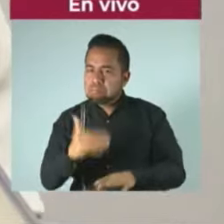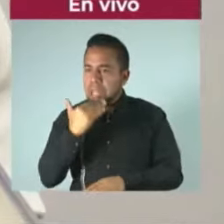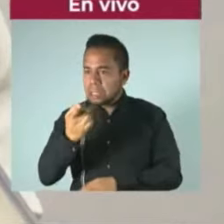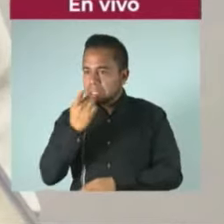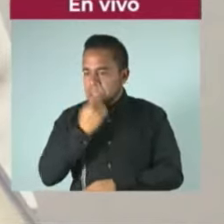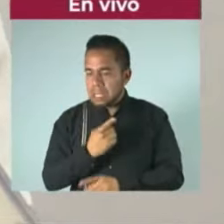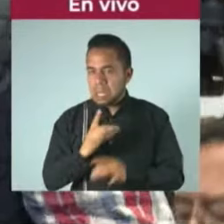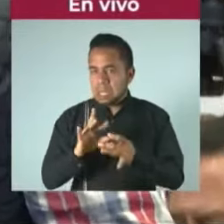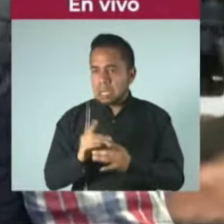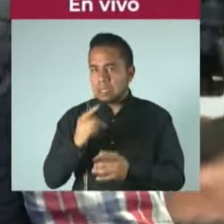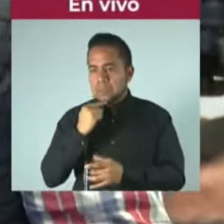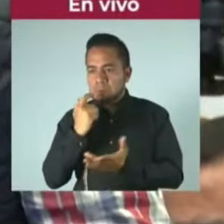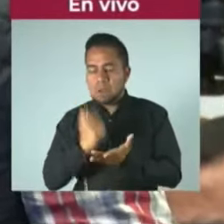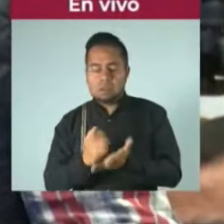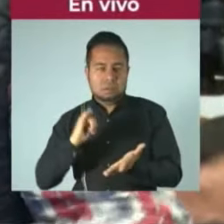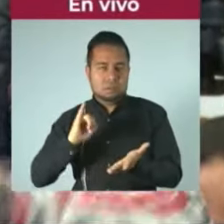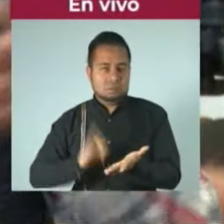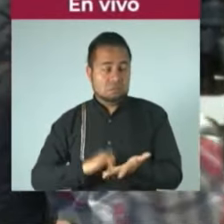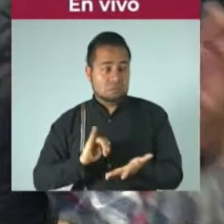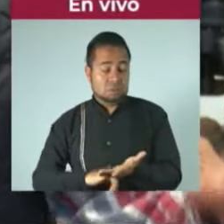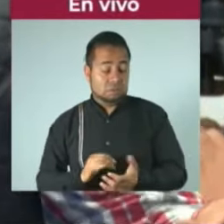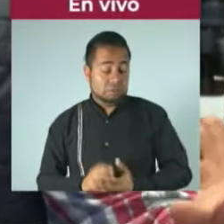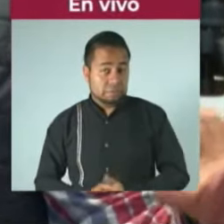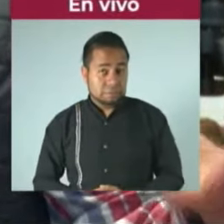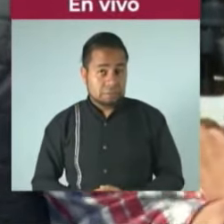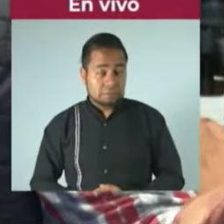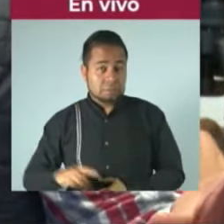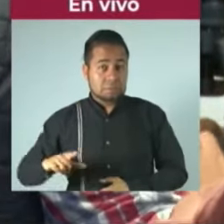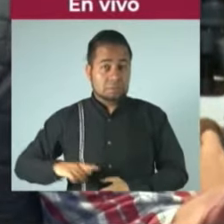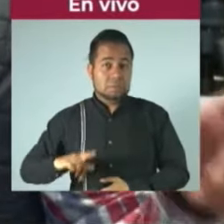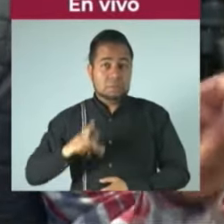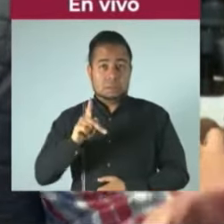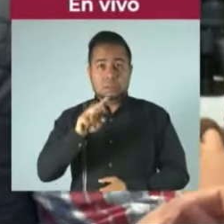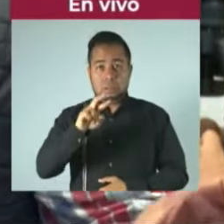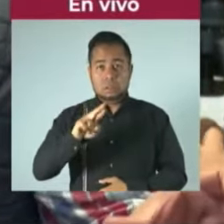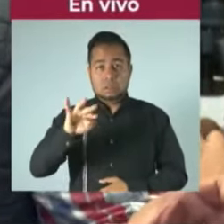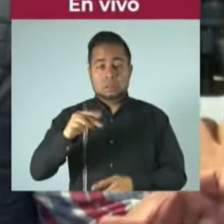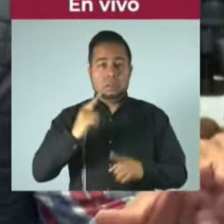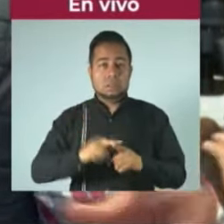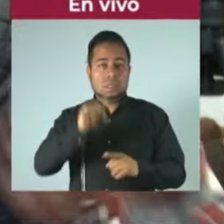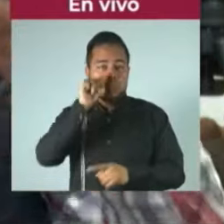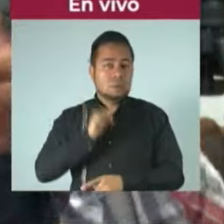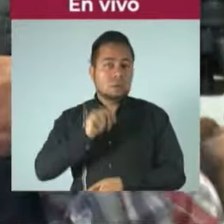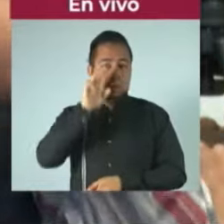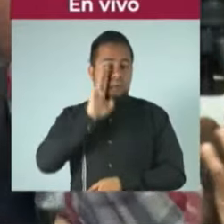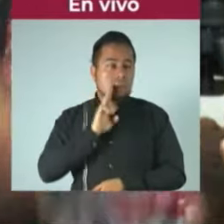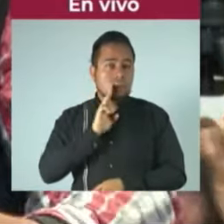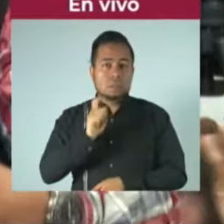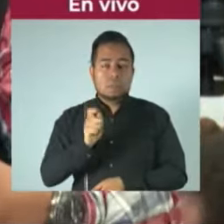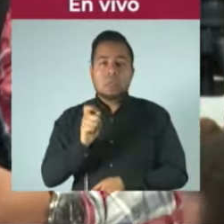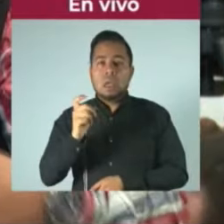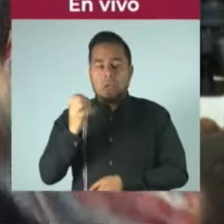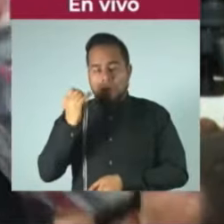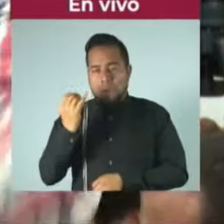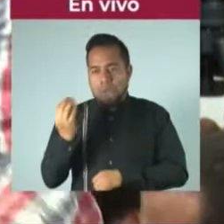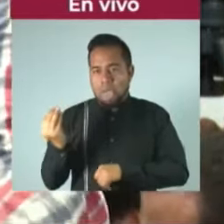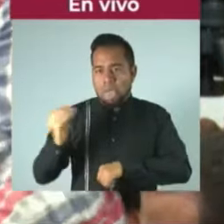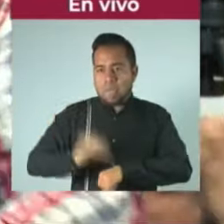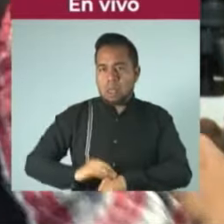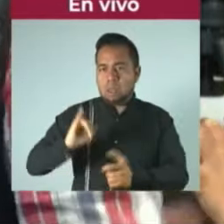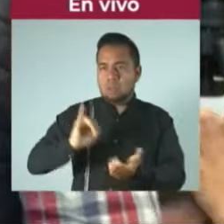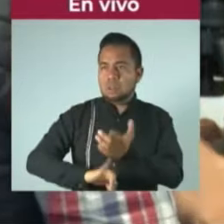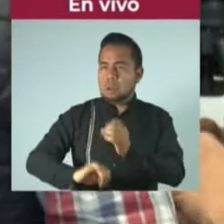este están pagando muchos impuestos que el gobierno priísta de Alejandro murales había ahora sí que impuesto un